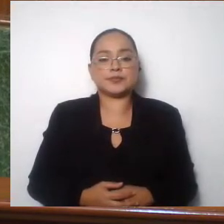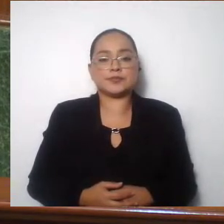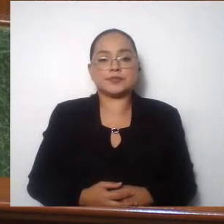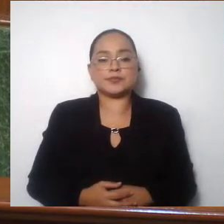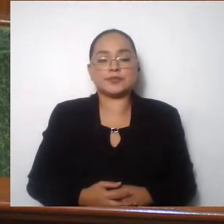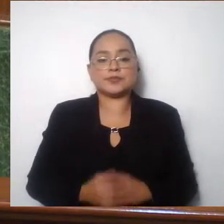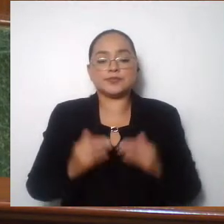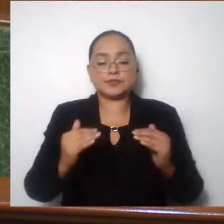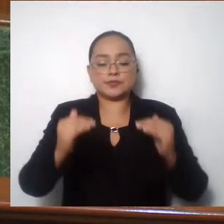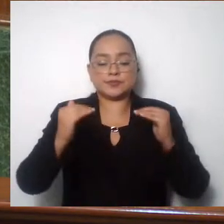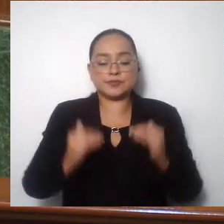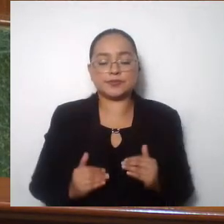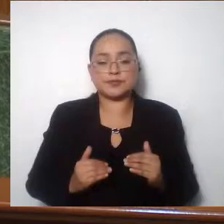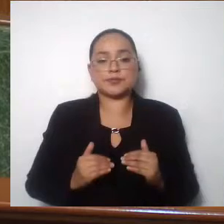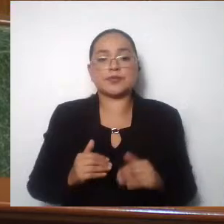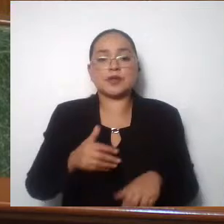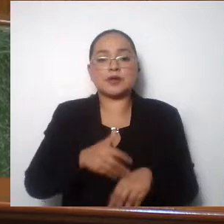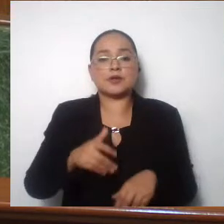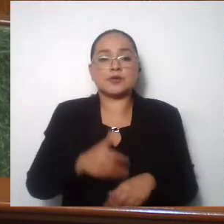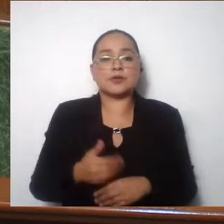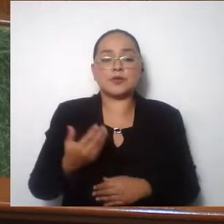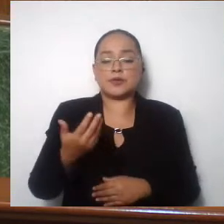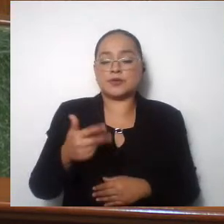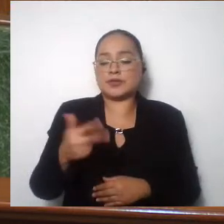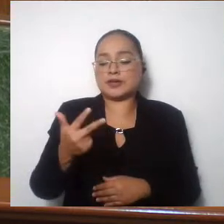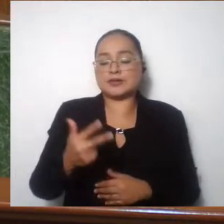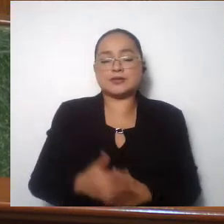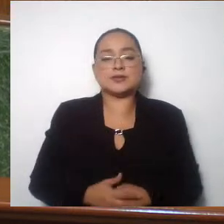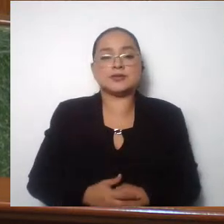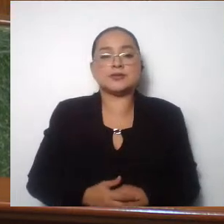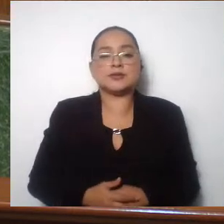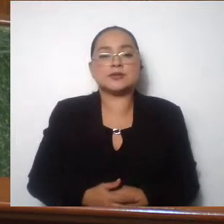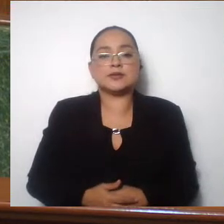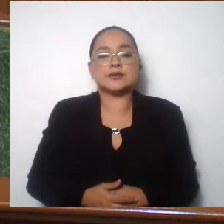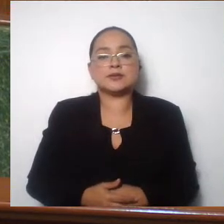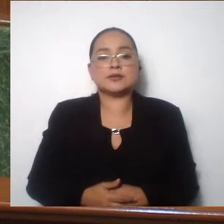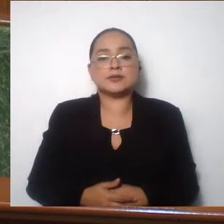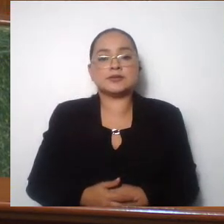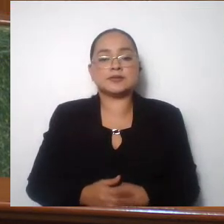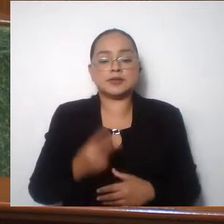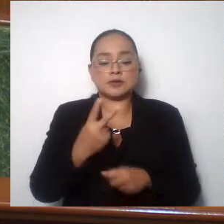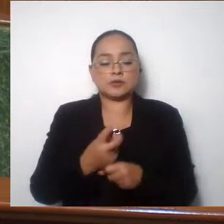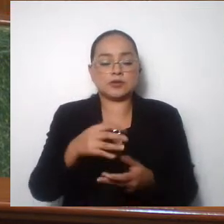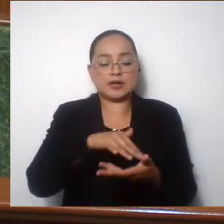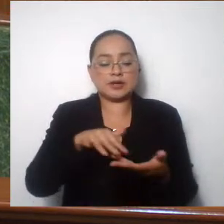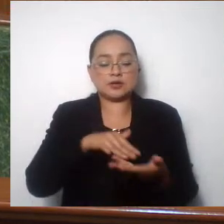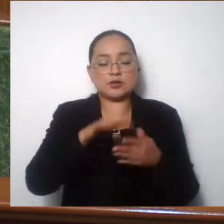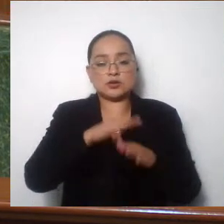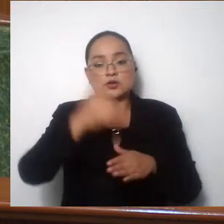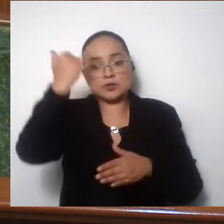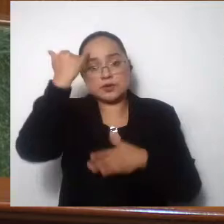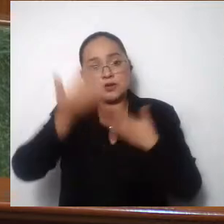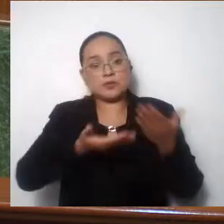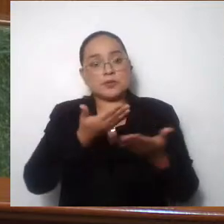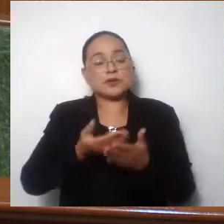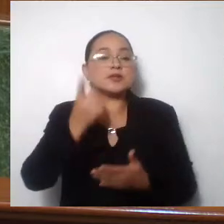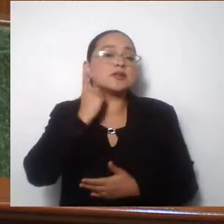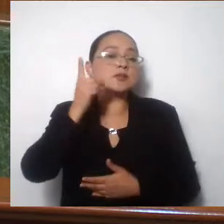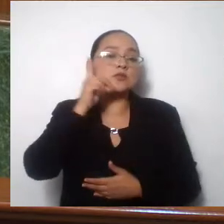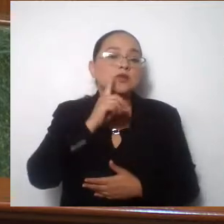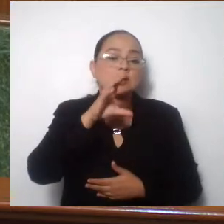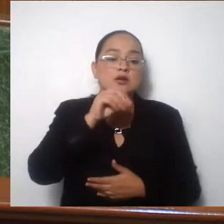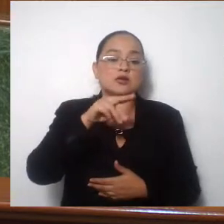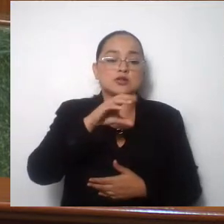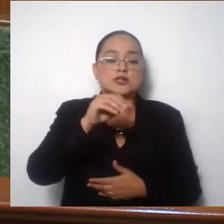Punto número 13. Segunda lectura de iniciativa de la diputada Concepción